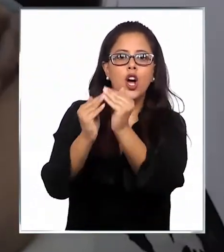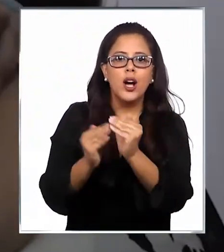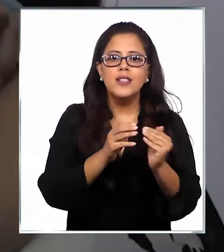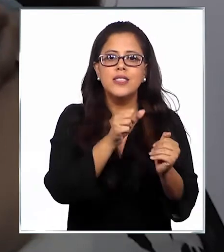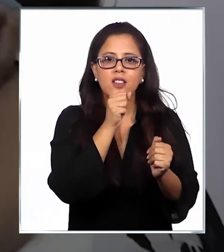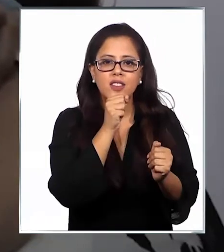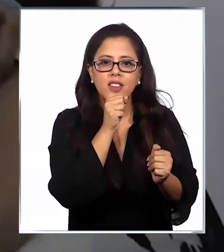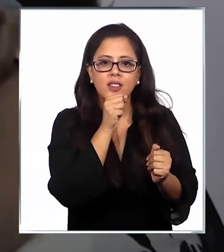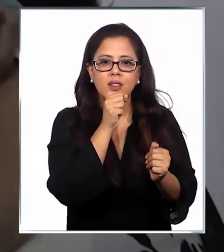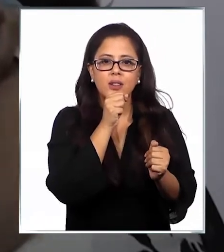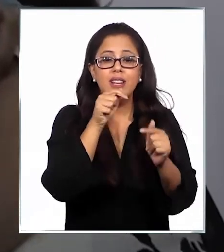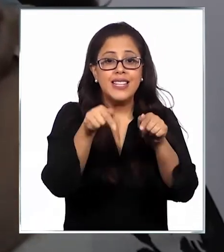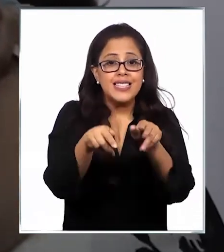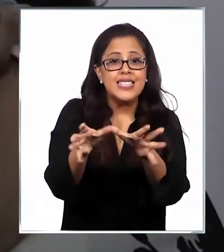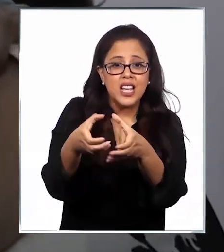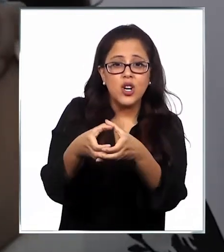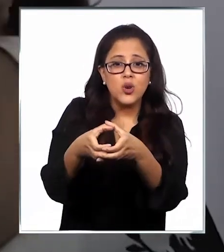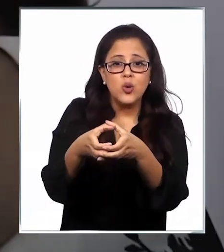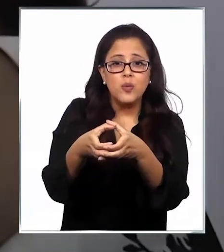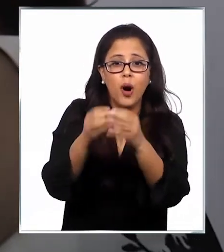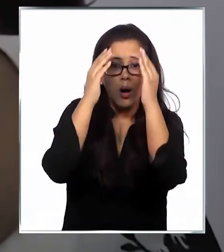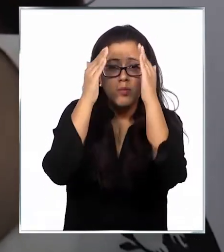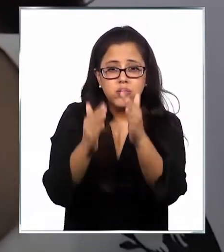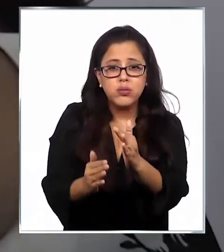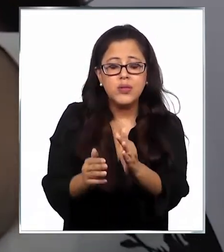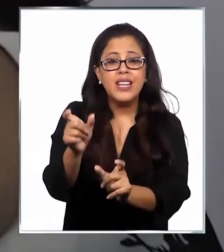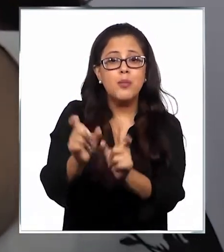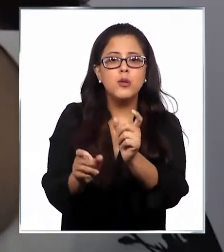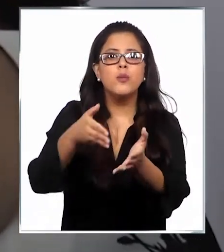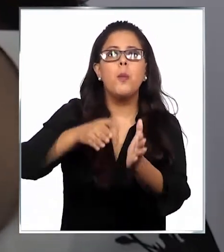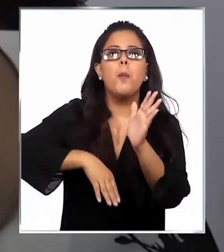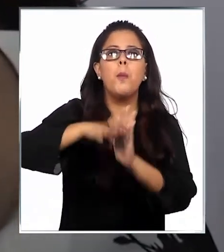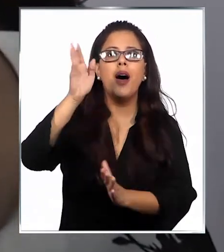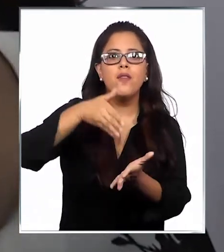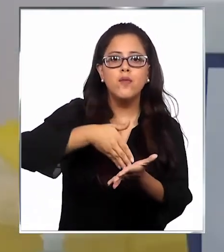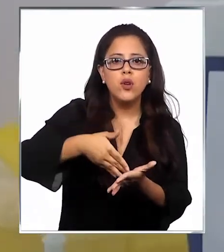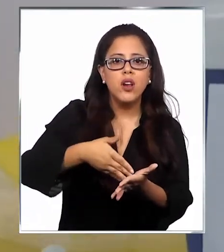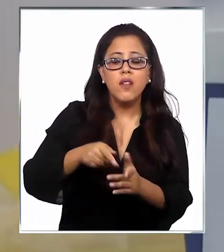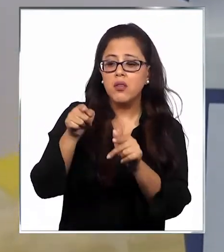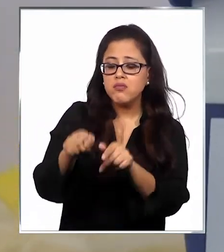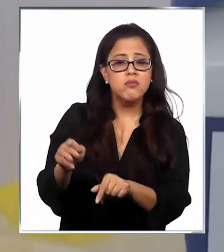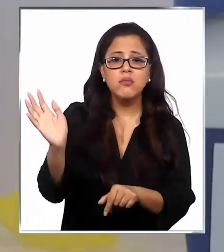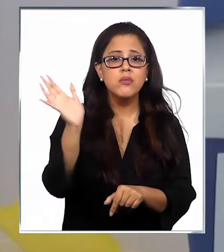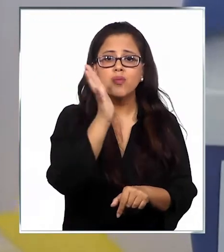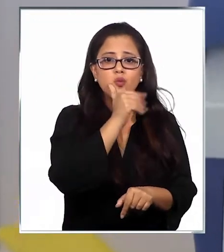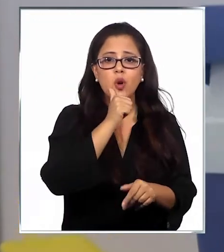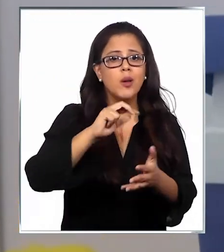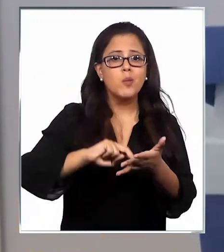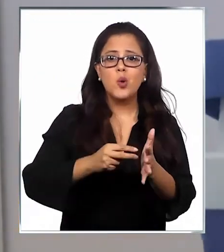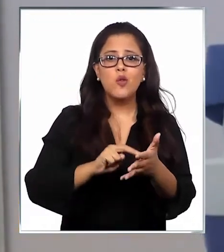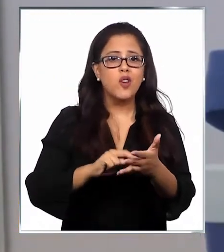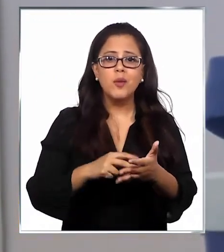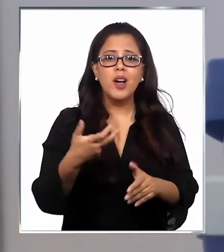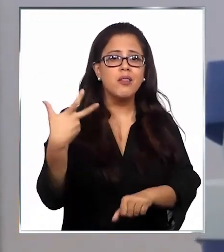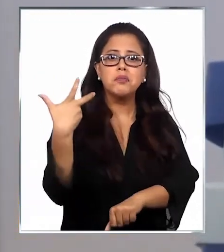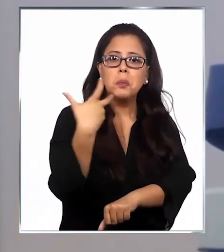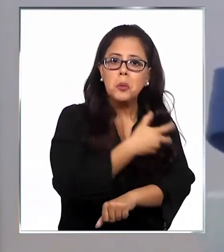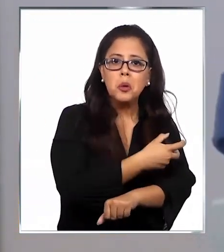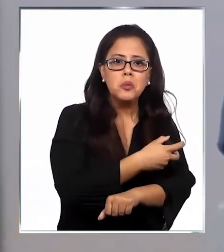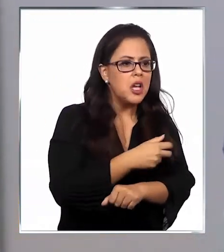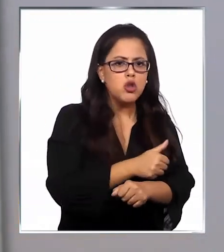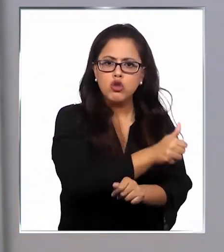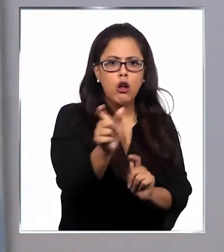ELEAM. Y ese grupo, donde se concentran las personas más frágiles, no hemos tenido reportes de eventos adversos donde se ha